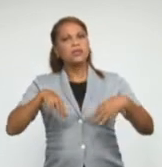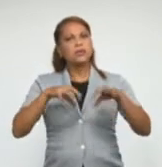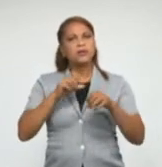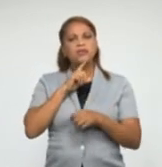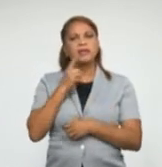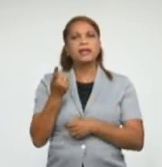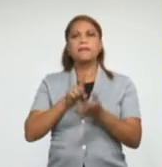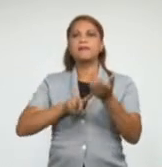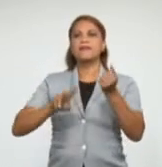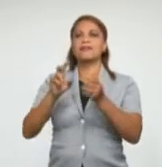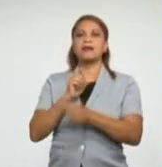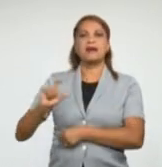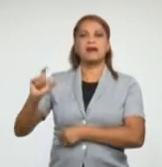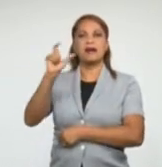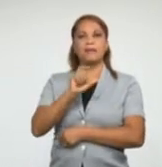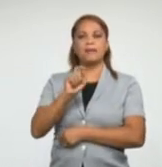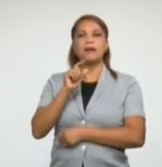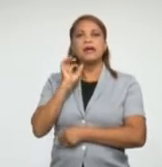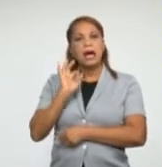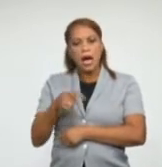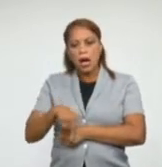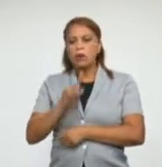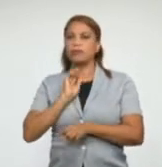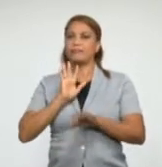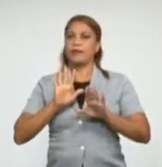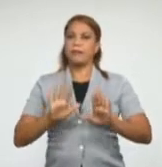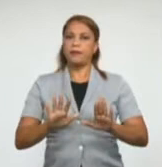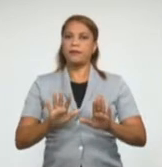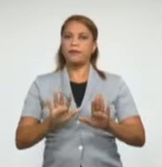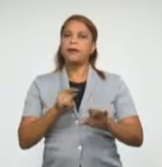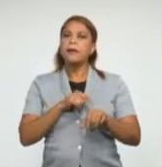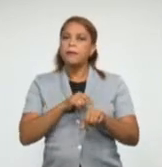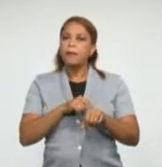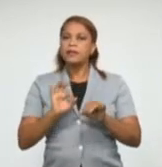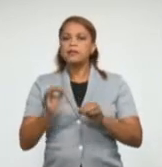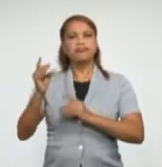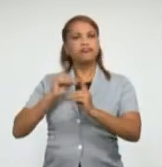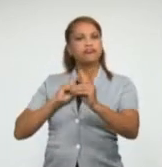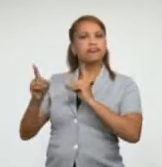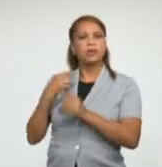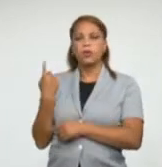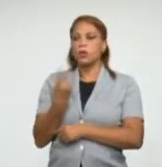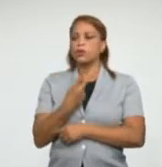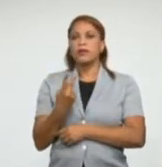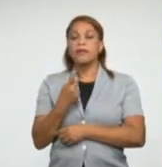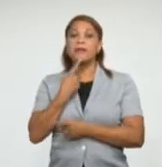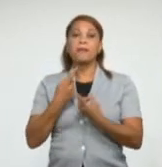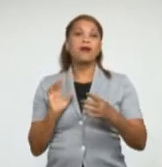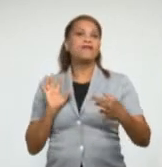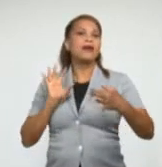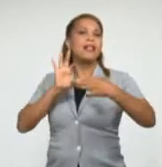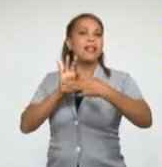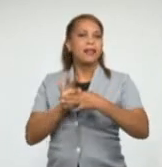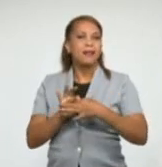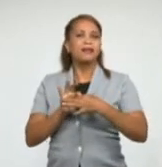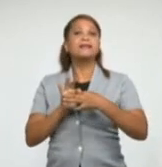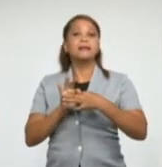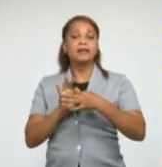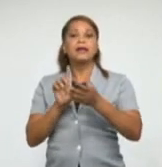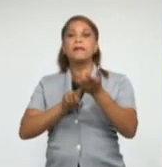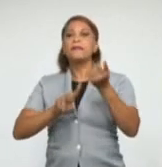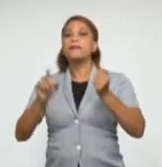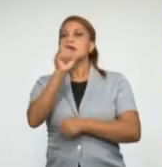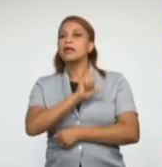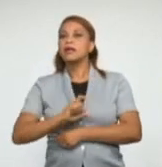Camagüey. Y justamente le propongo hacer una pausa en este diálogo porque tenemos un enlace con Camagüey, sobre todo